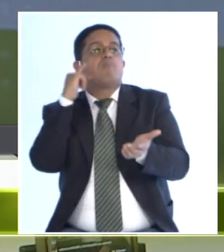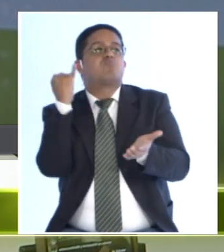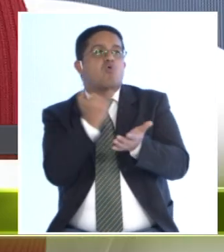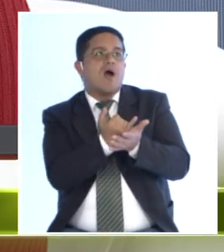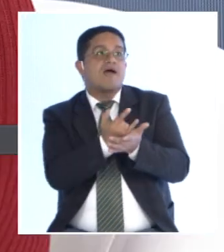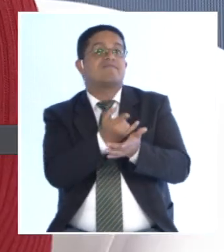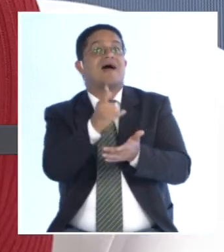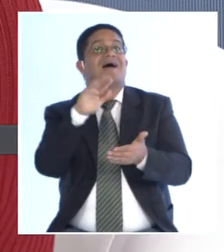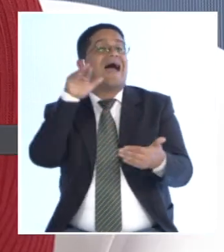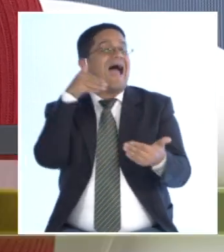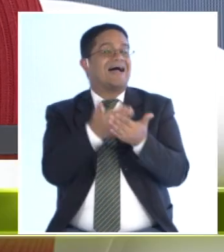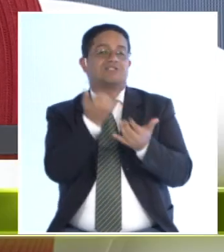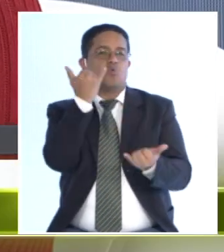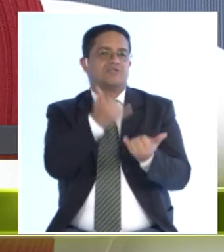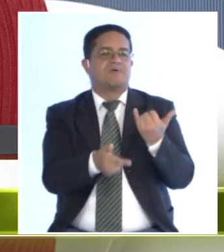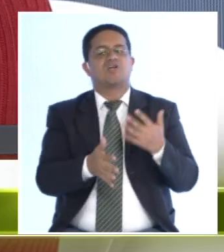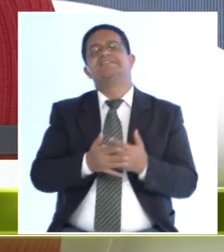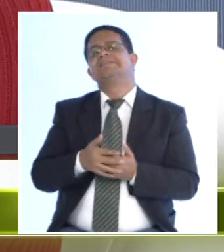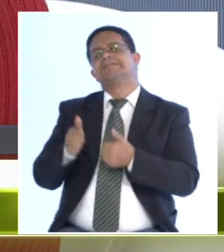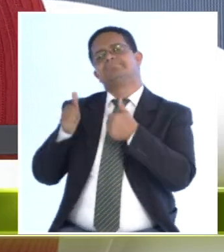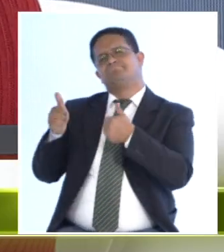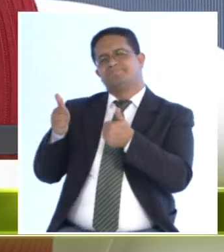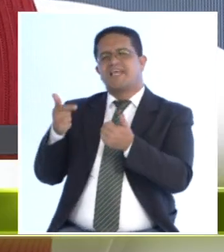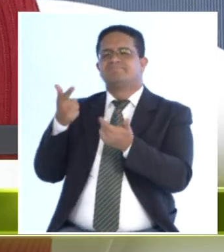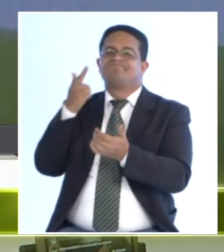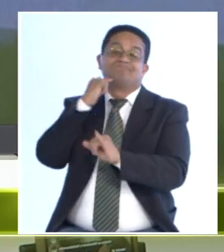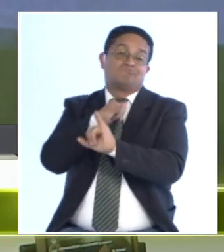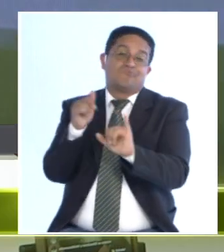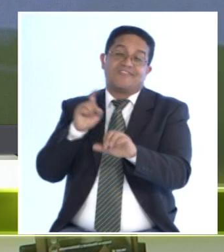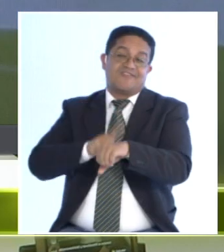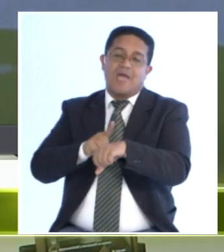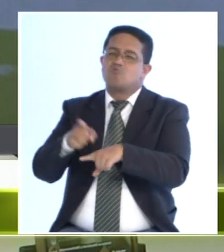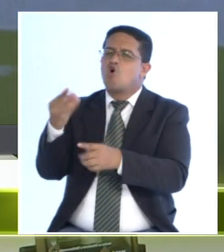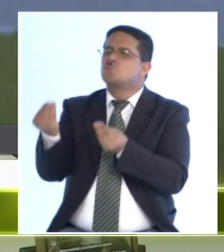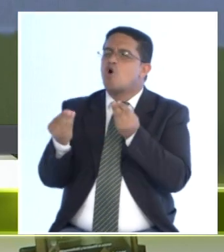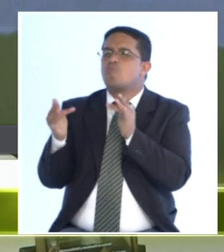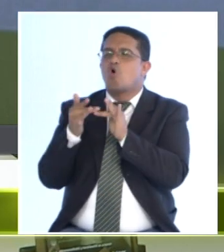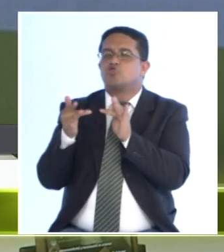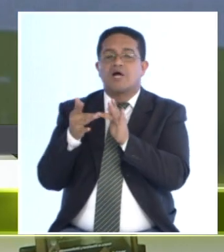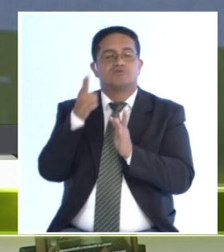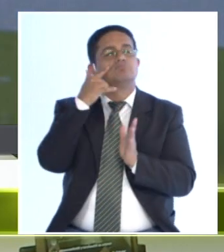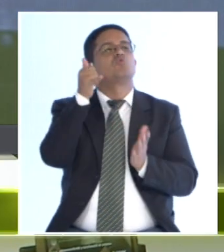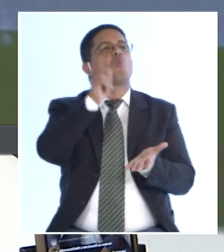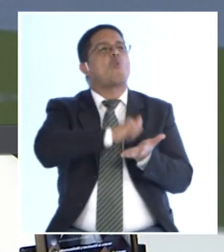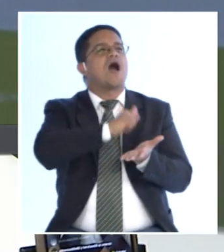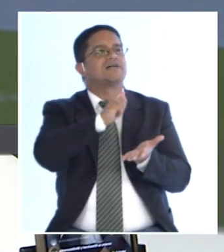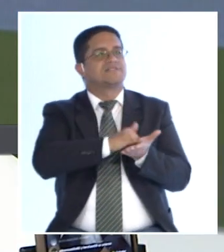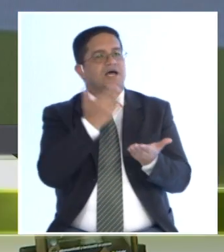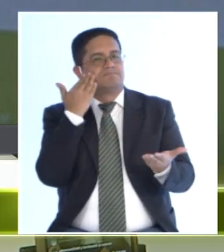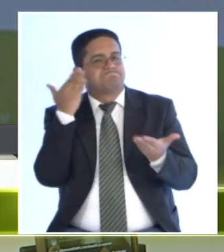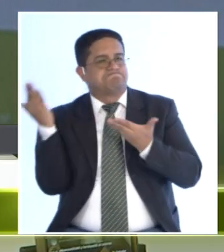Muy bien, doctor. Se nos terminó el tiempo. ¿Cómo lo contactan? Bueno, a través del número WhatsApp